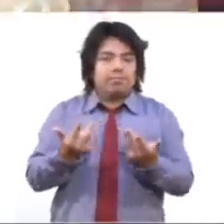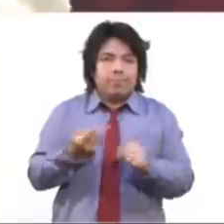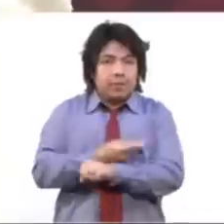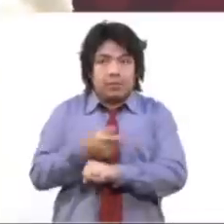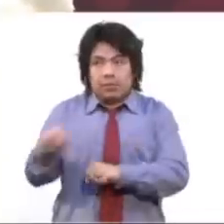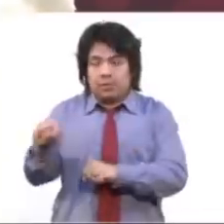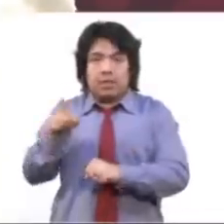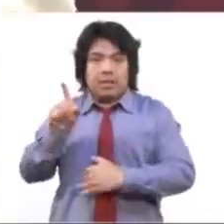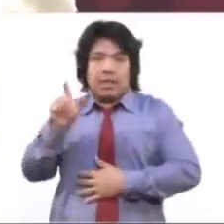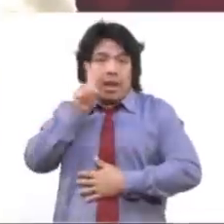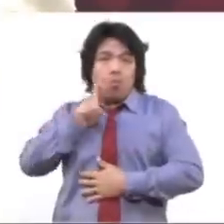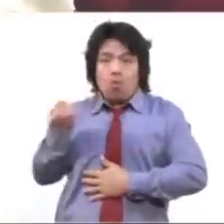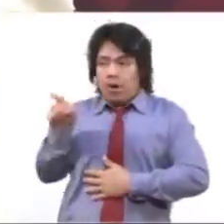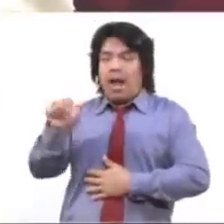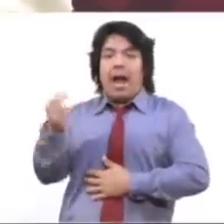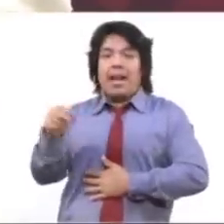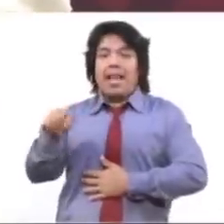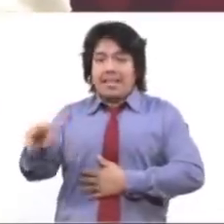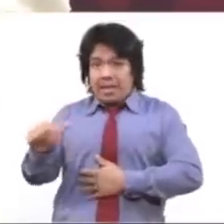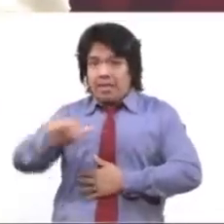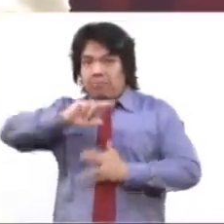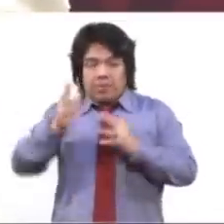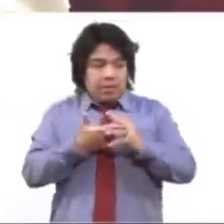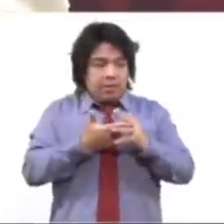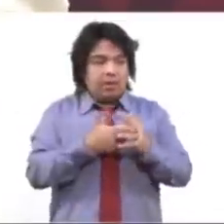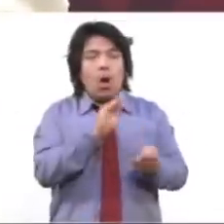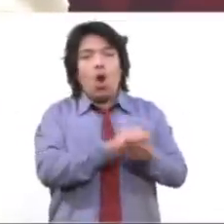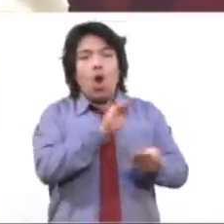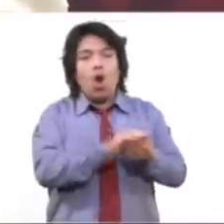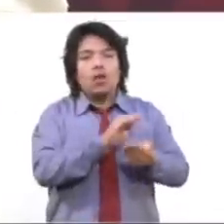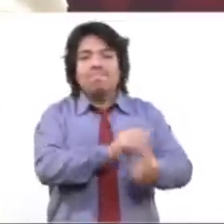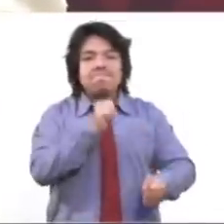el feminicidio de Ariadna hubiera quedado impune.